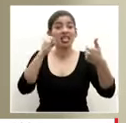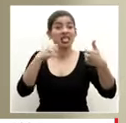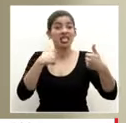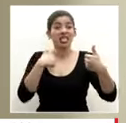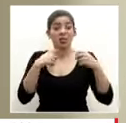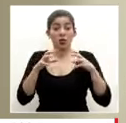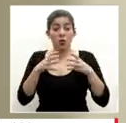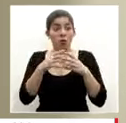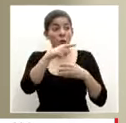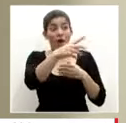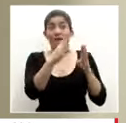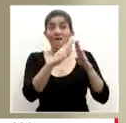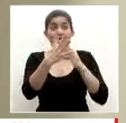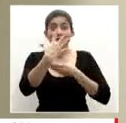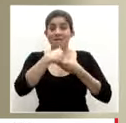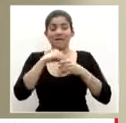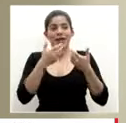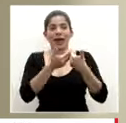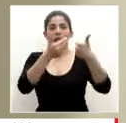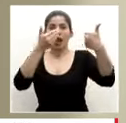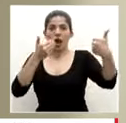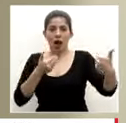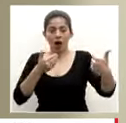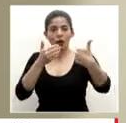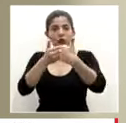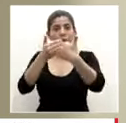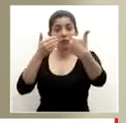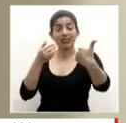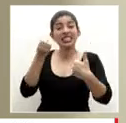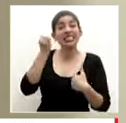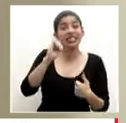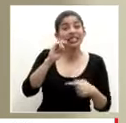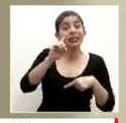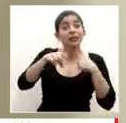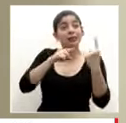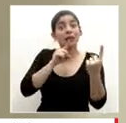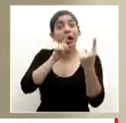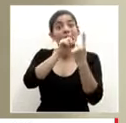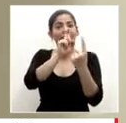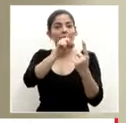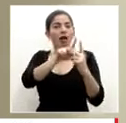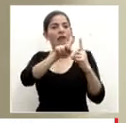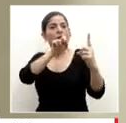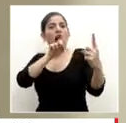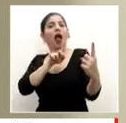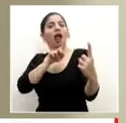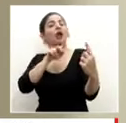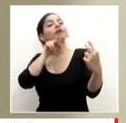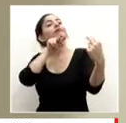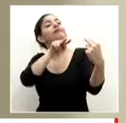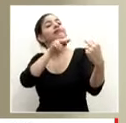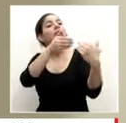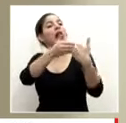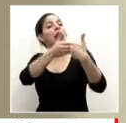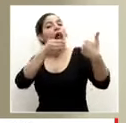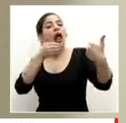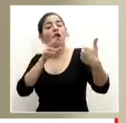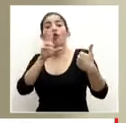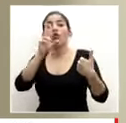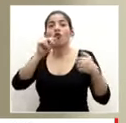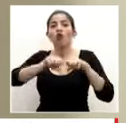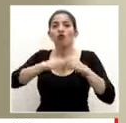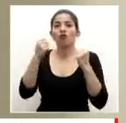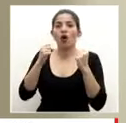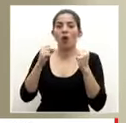sociales, y si vamos a tener un eventual contacto, tiene que ser así de lejitos, como viéndonos, pero no transgrediendo las